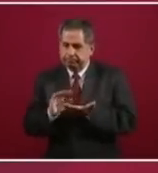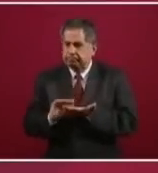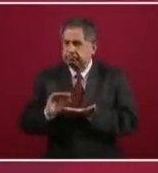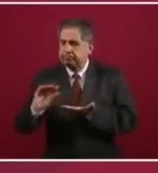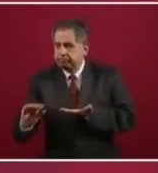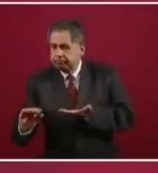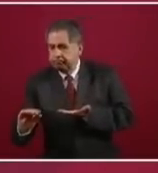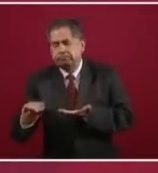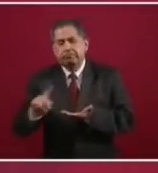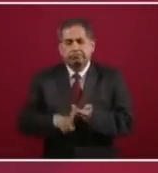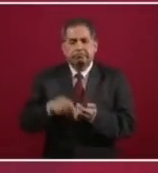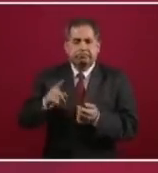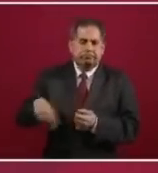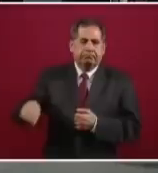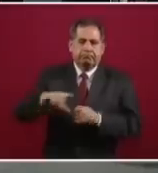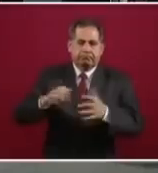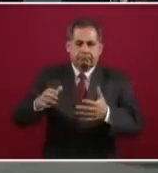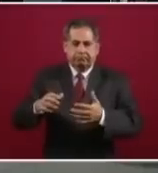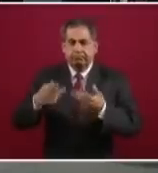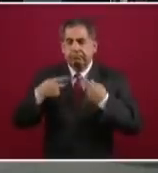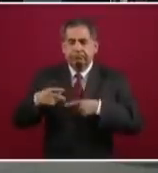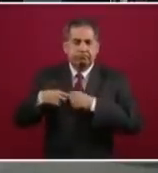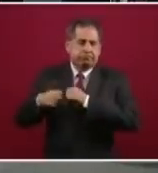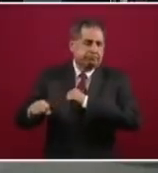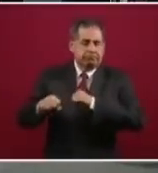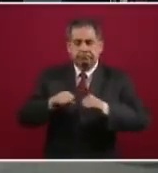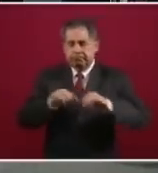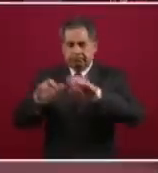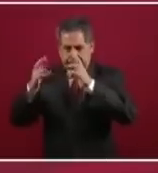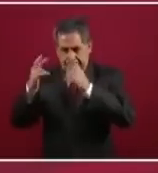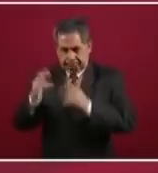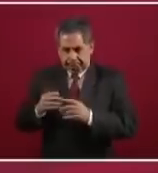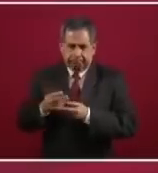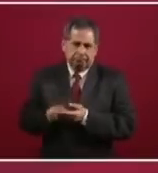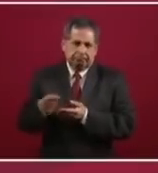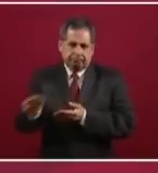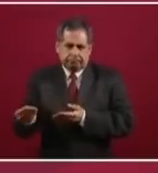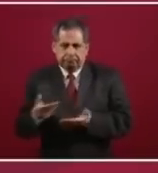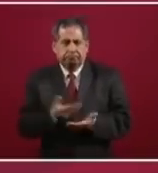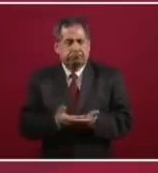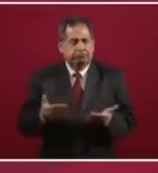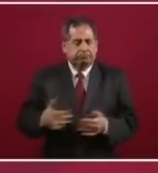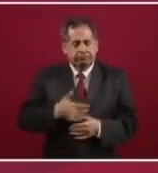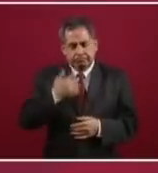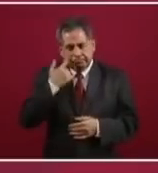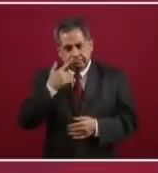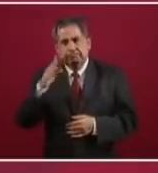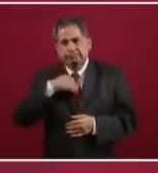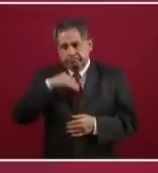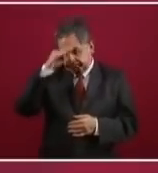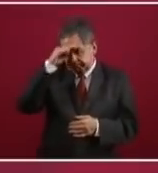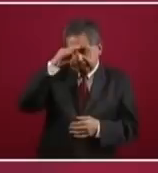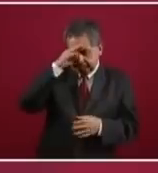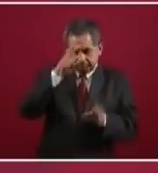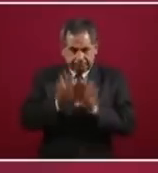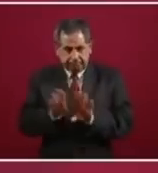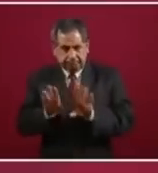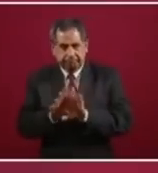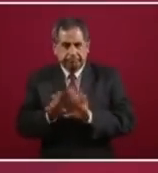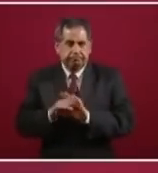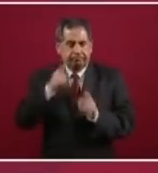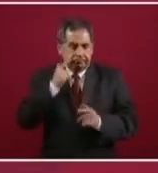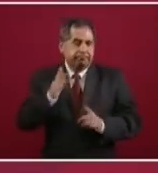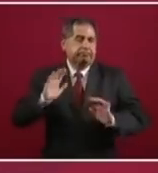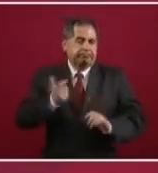regalías a damnificados de los sismos. Ahora voy a ver qué